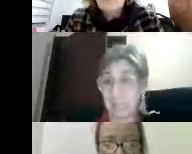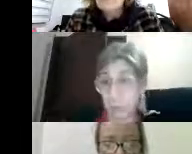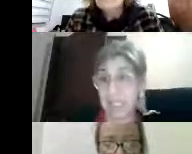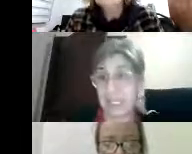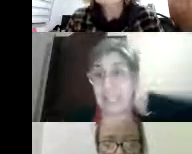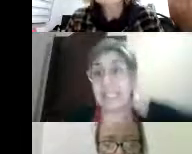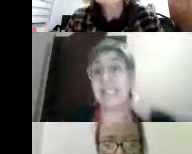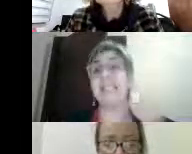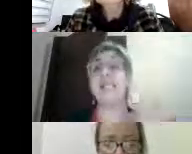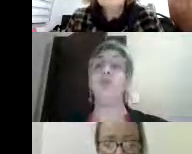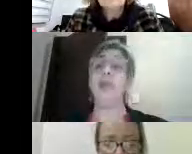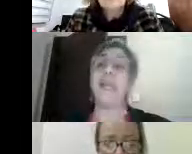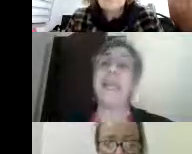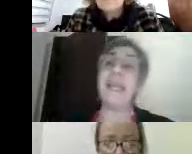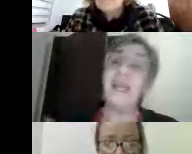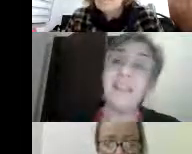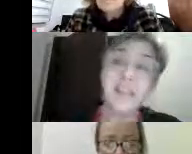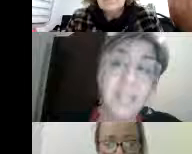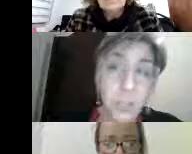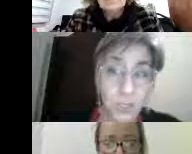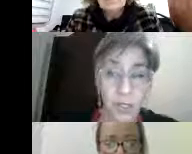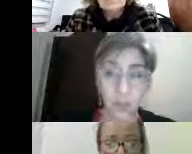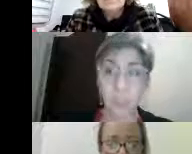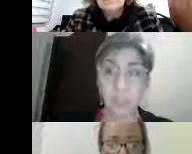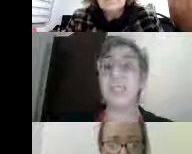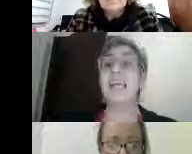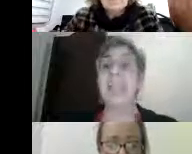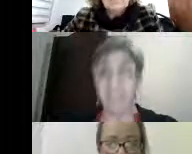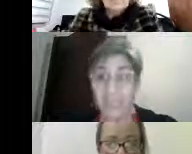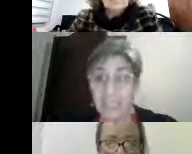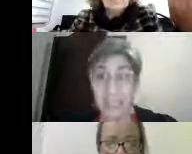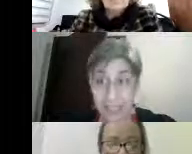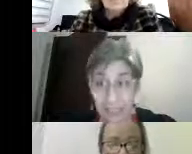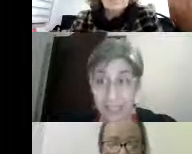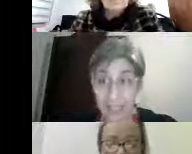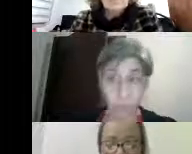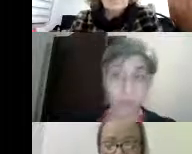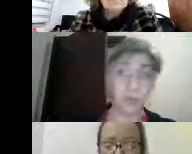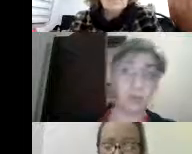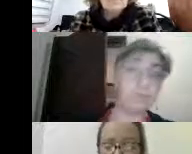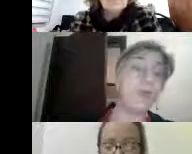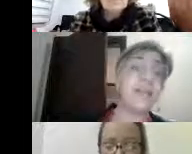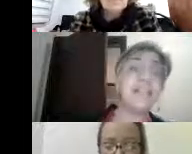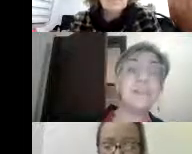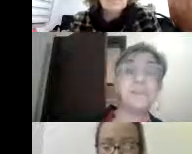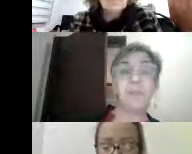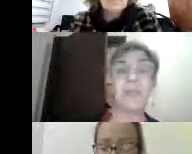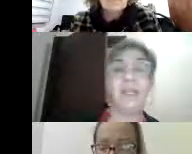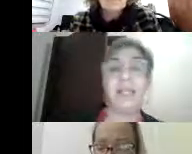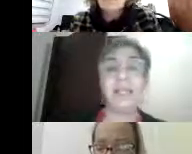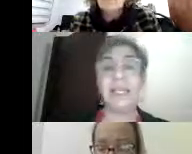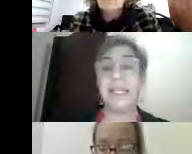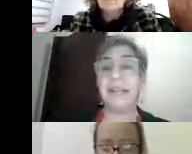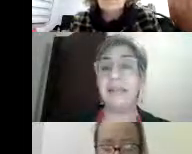de parejas sexuales es creciente, la edad de inicio de relaciones sexuales es decreciente, tanto en varones como en mujeres,